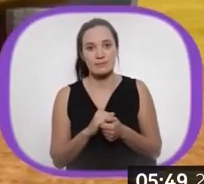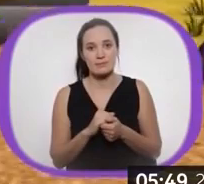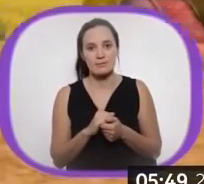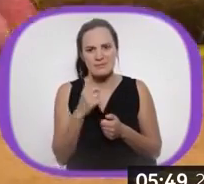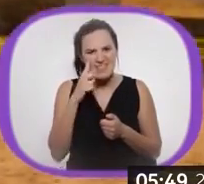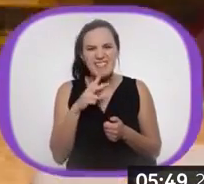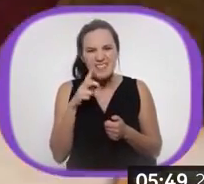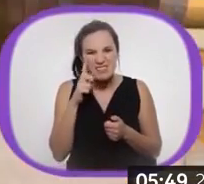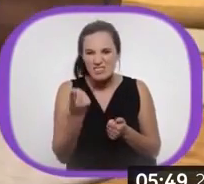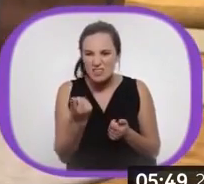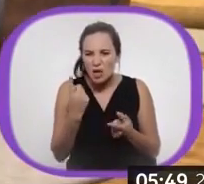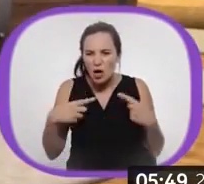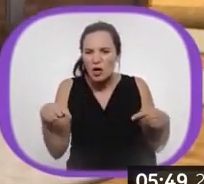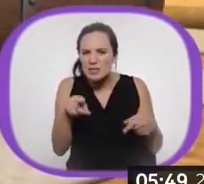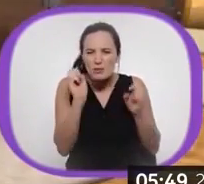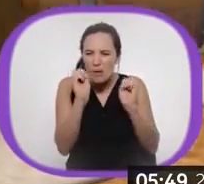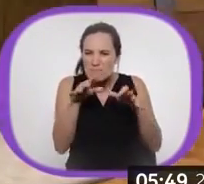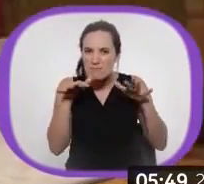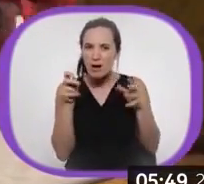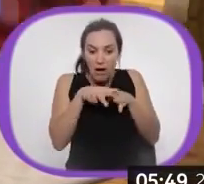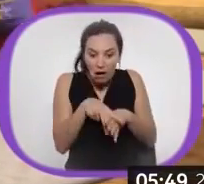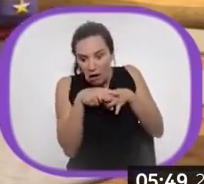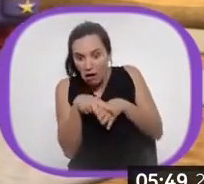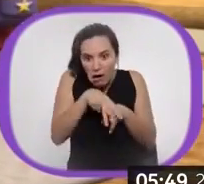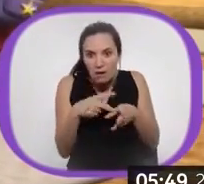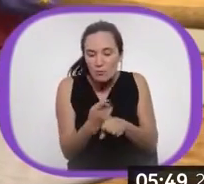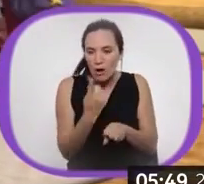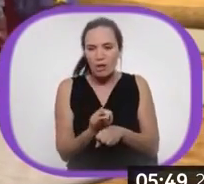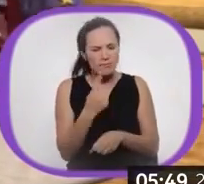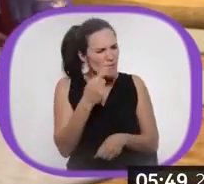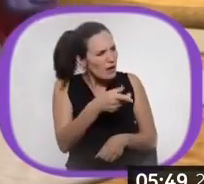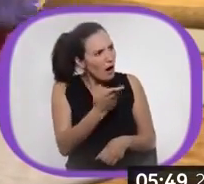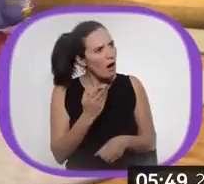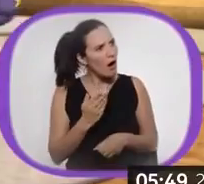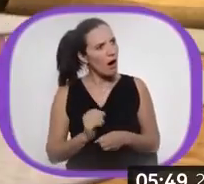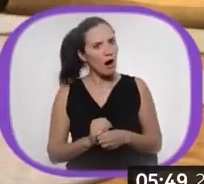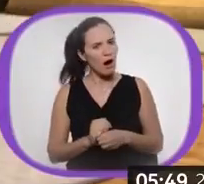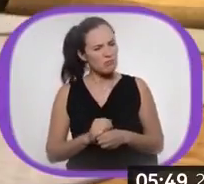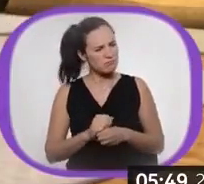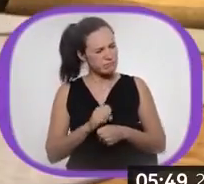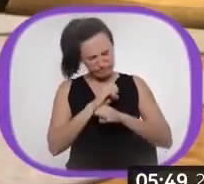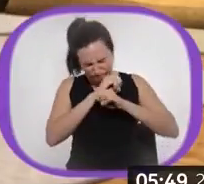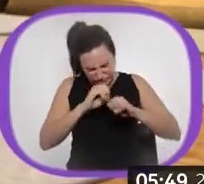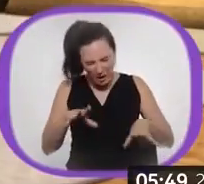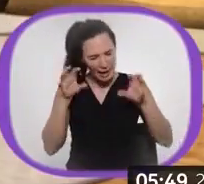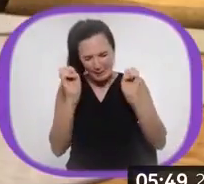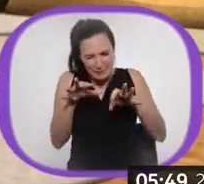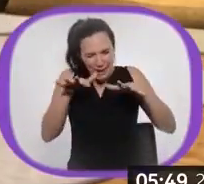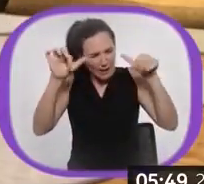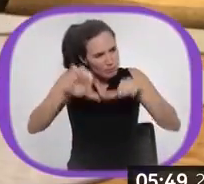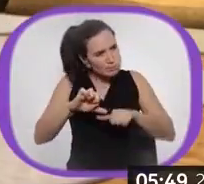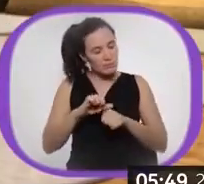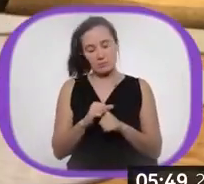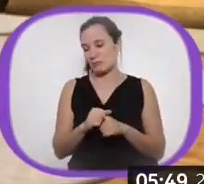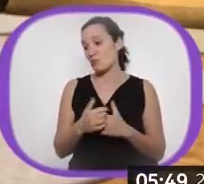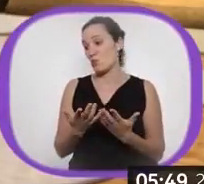¡Tus cosas mágicas estorban a mi galope! ¡Mira lo que has hecho! ¡Arruinaste mi hechizo! ¡Descuida!